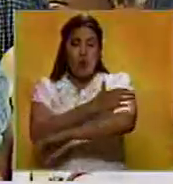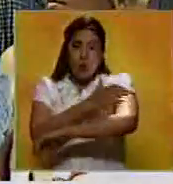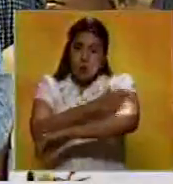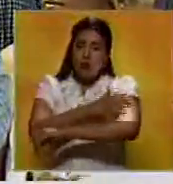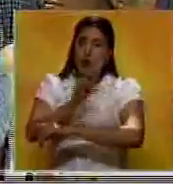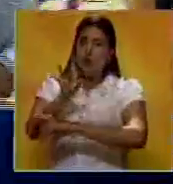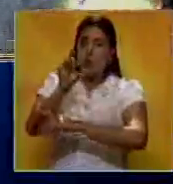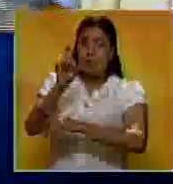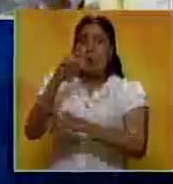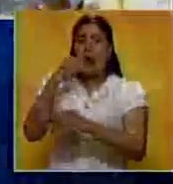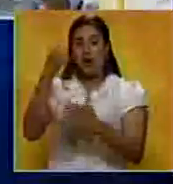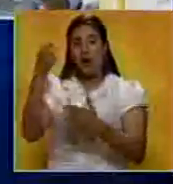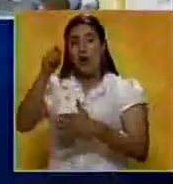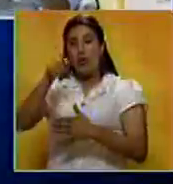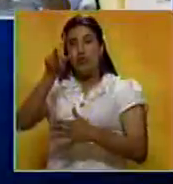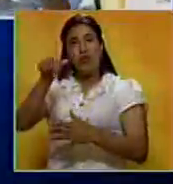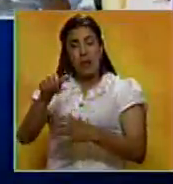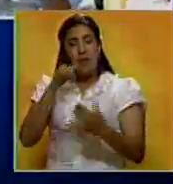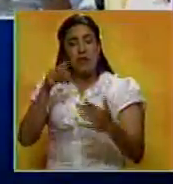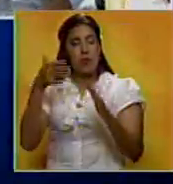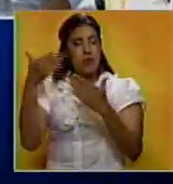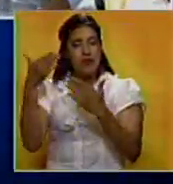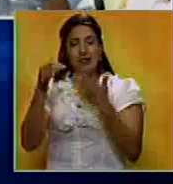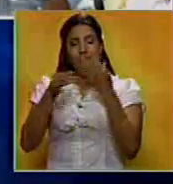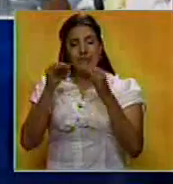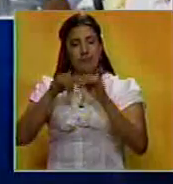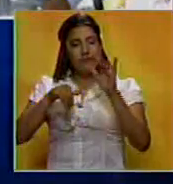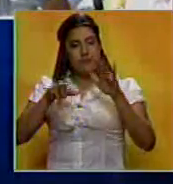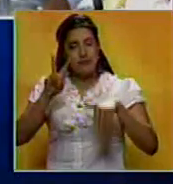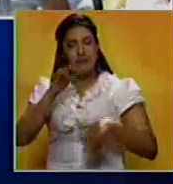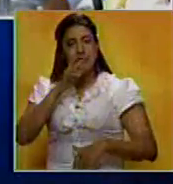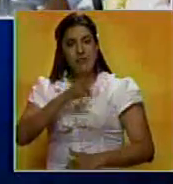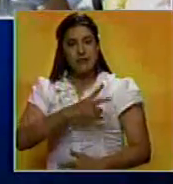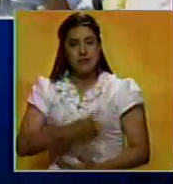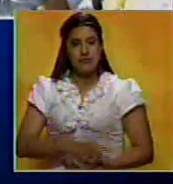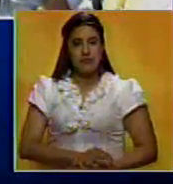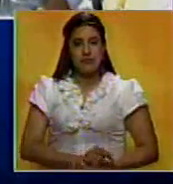momento finalizamos este contacto. Sigan con más de la emisión meridiana de Noticiero Venevisión.